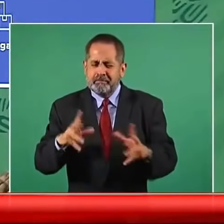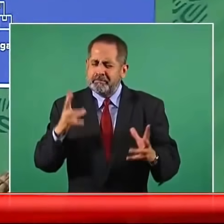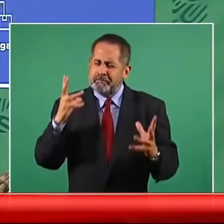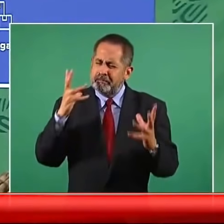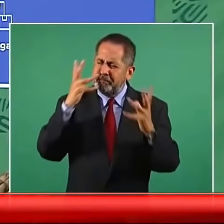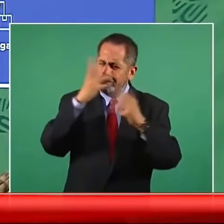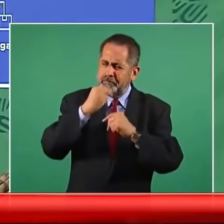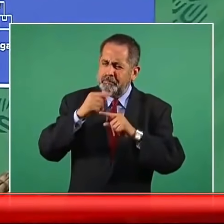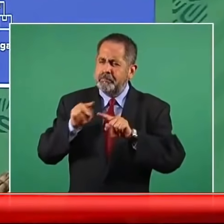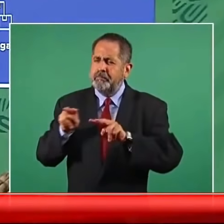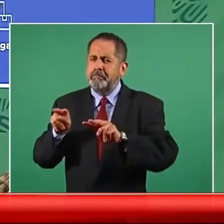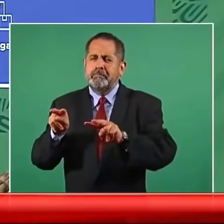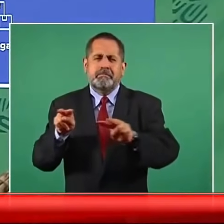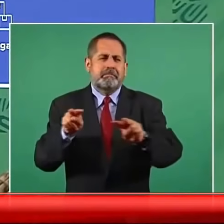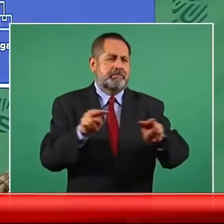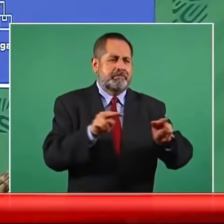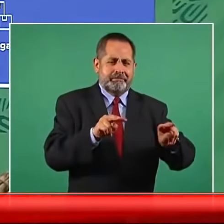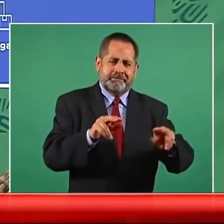belleza.